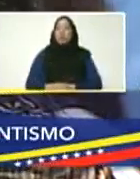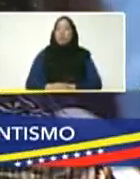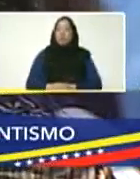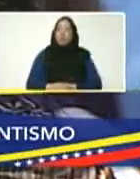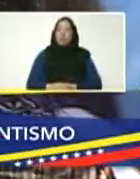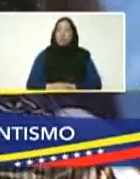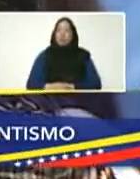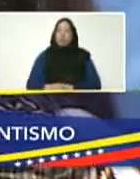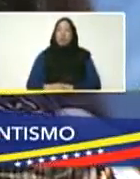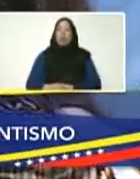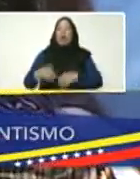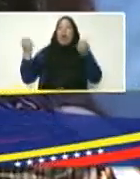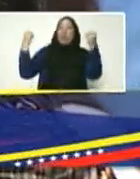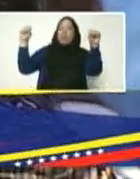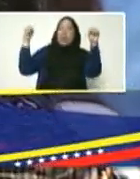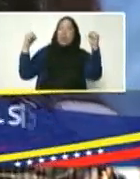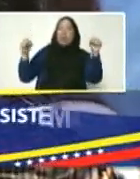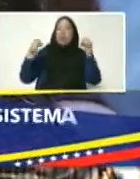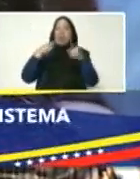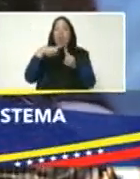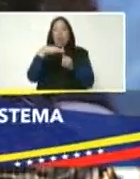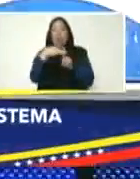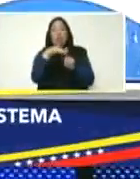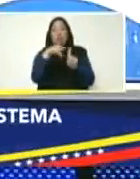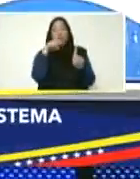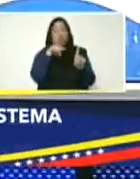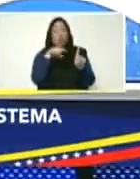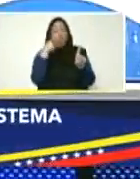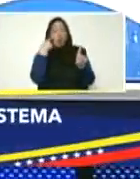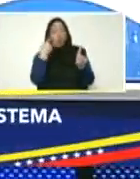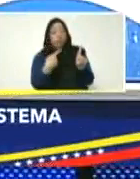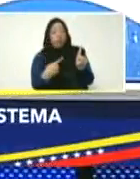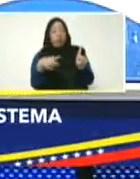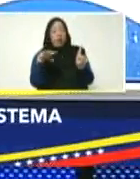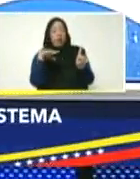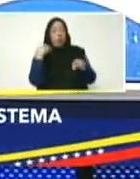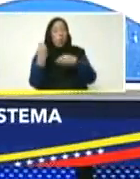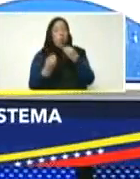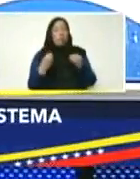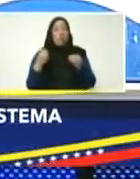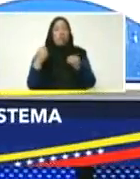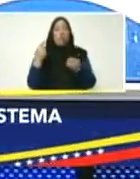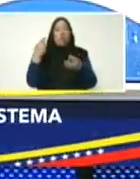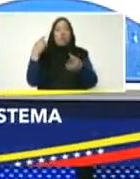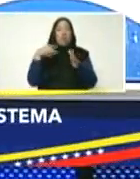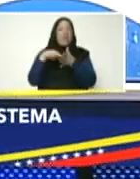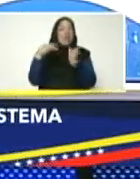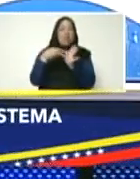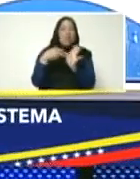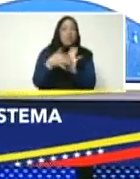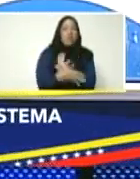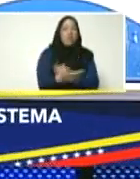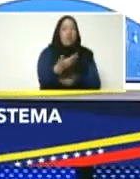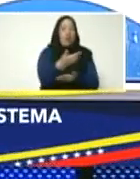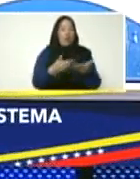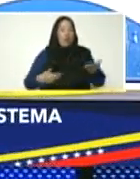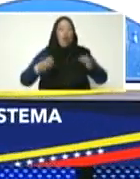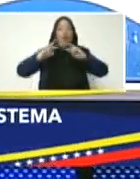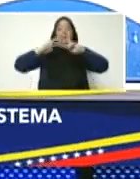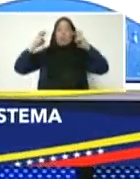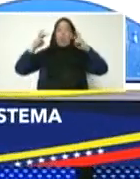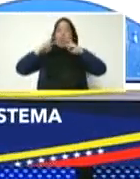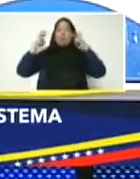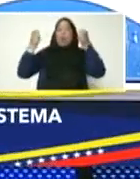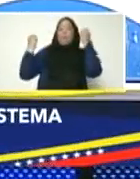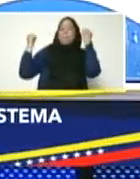Ir a la práctica, a la realidad, y de la realidad venir a la teoría. Y tener más claro los temas e ir a